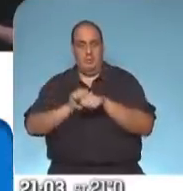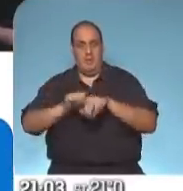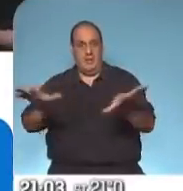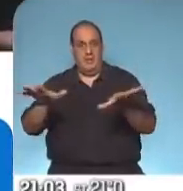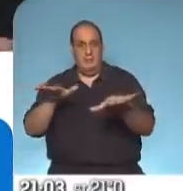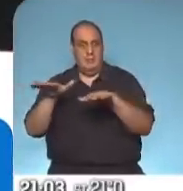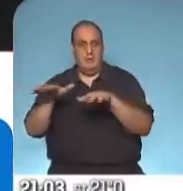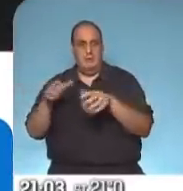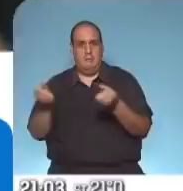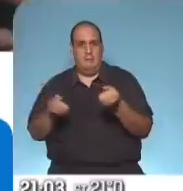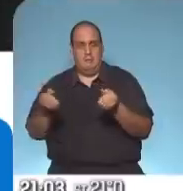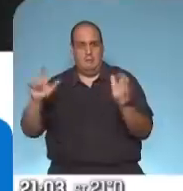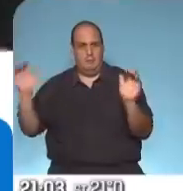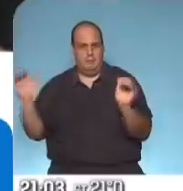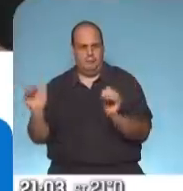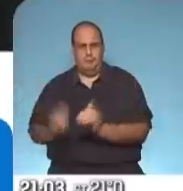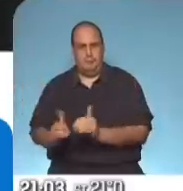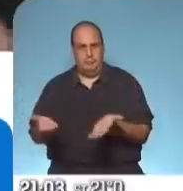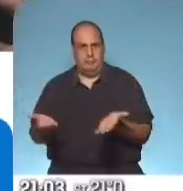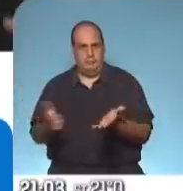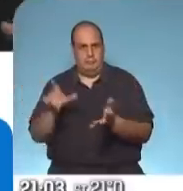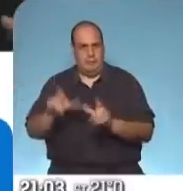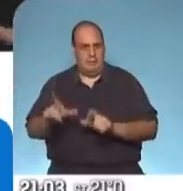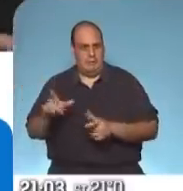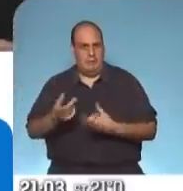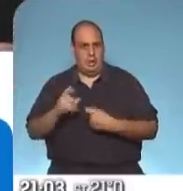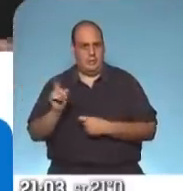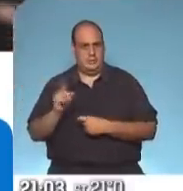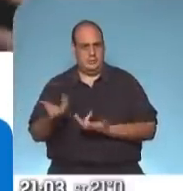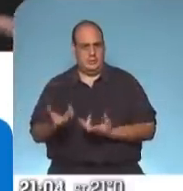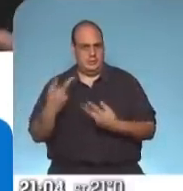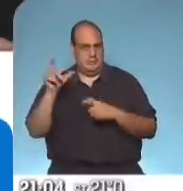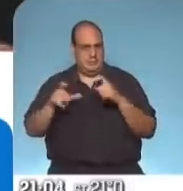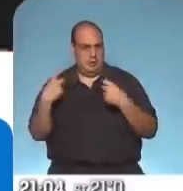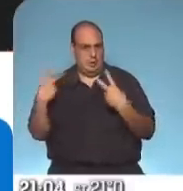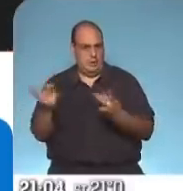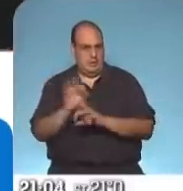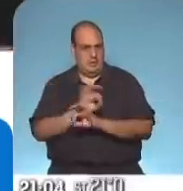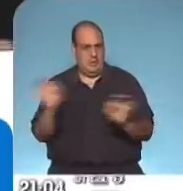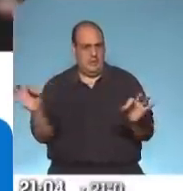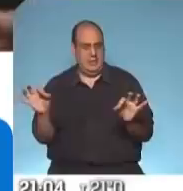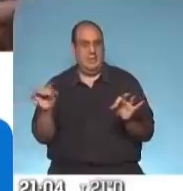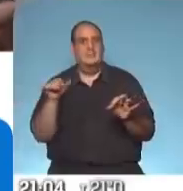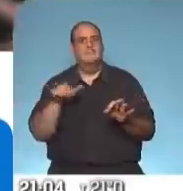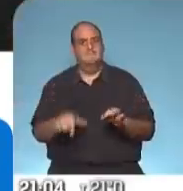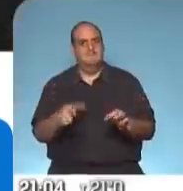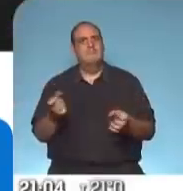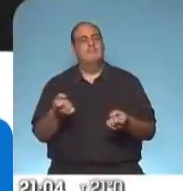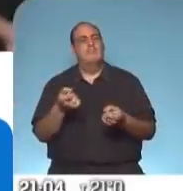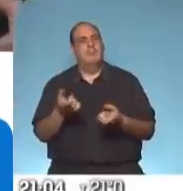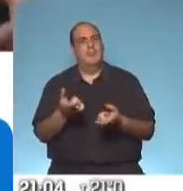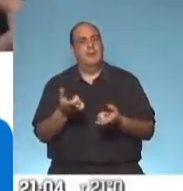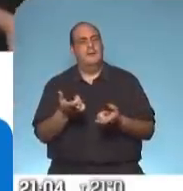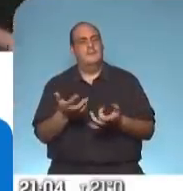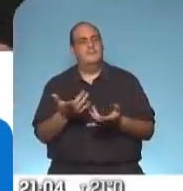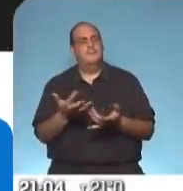dejado, digamos, ha disminuido muchísimo su necesidad, y esto ha generado una baja